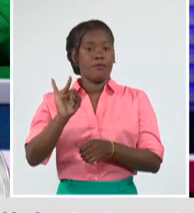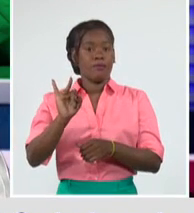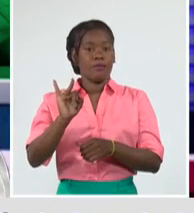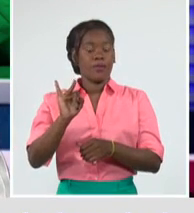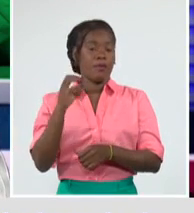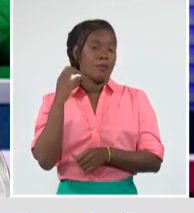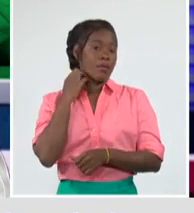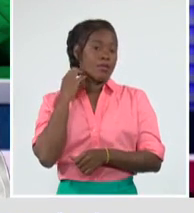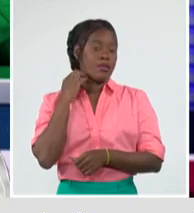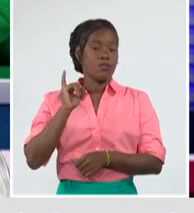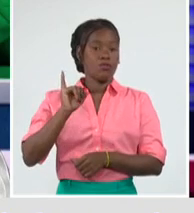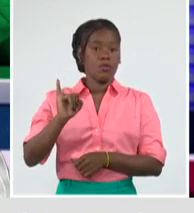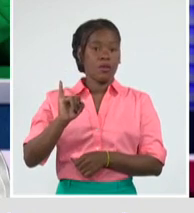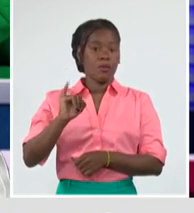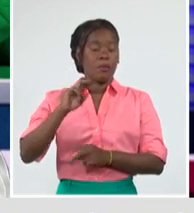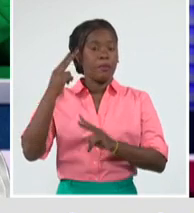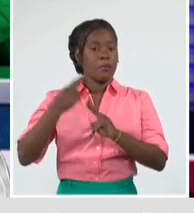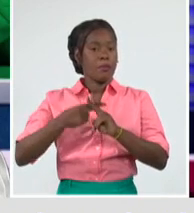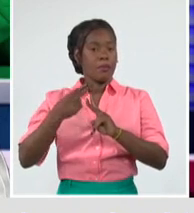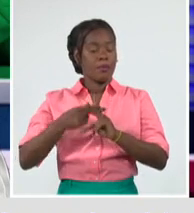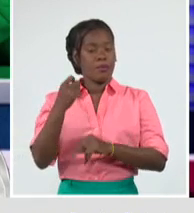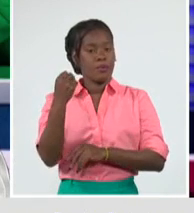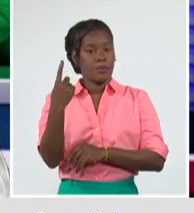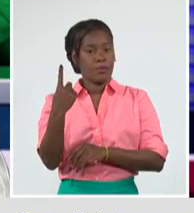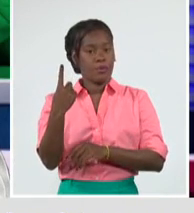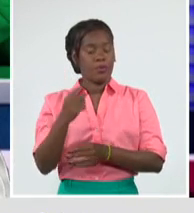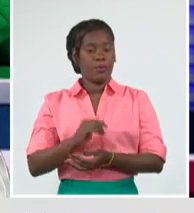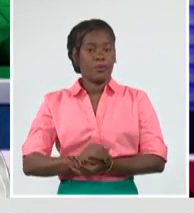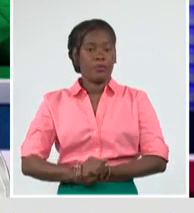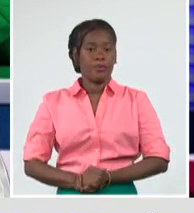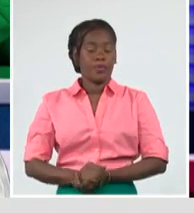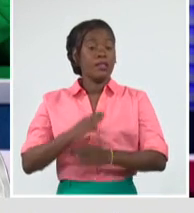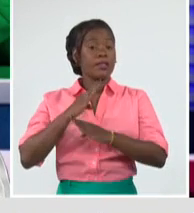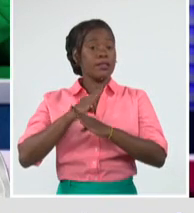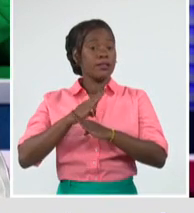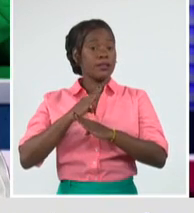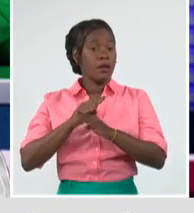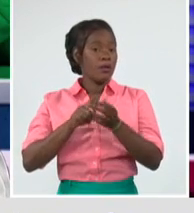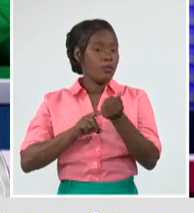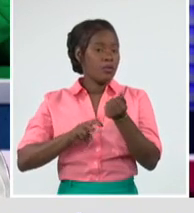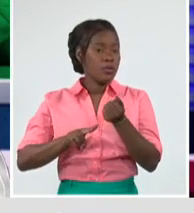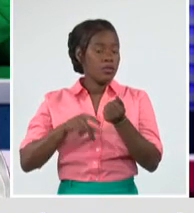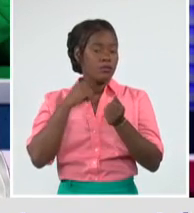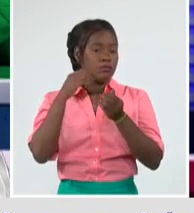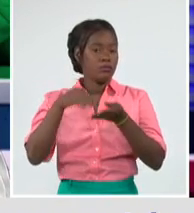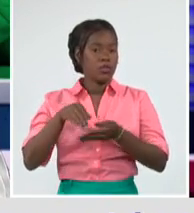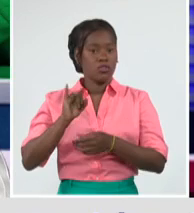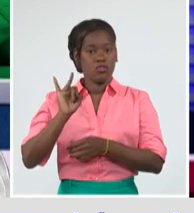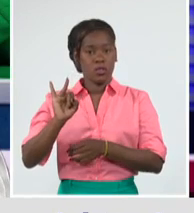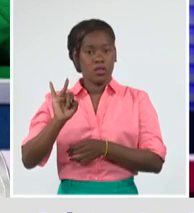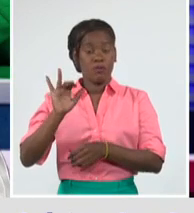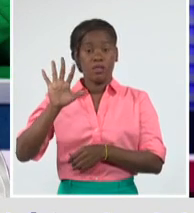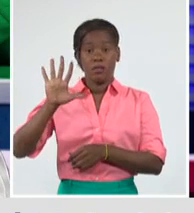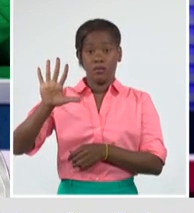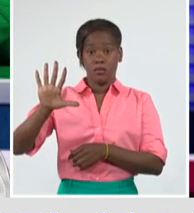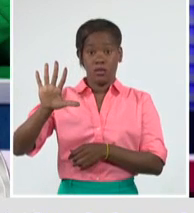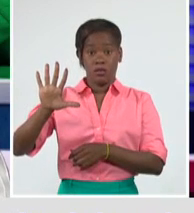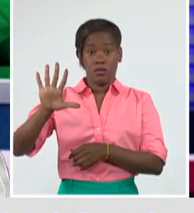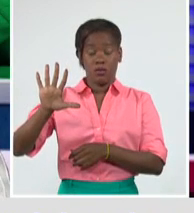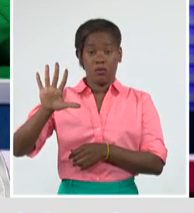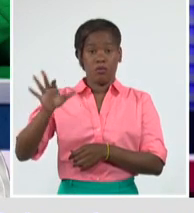de Bayamo un fallecido. Santiago de Cuba fallecen 7 personas, 5 del municipio